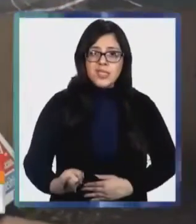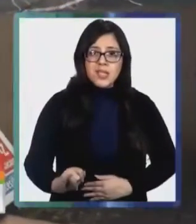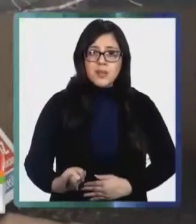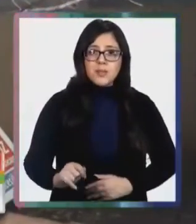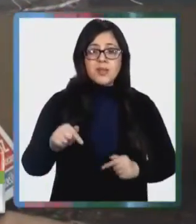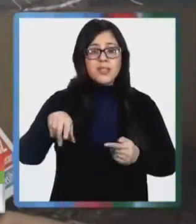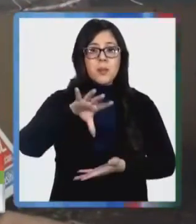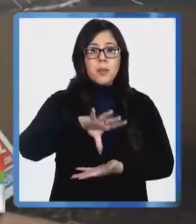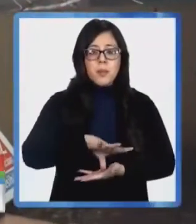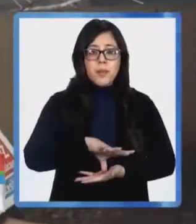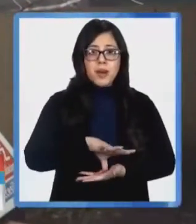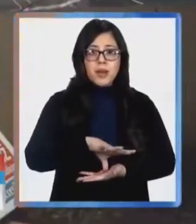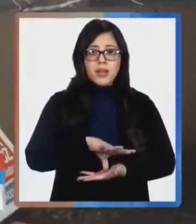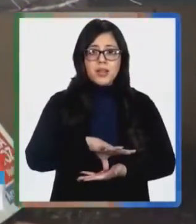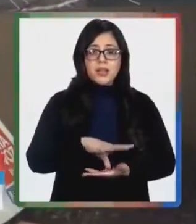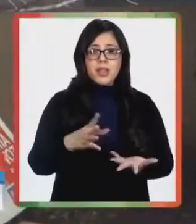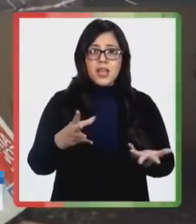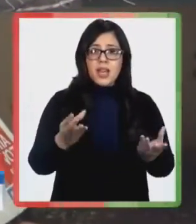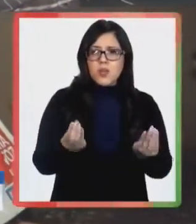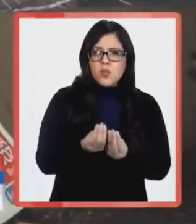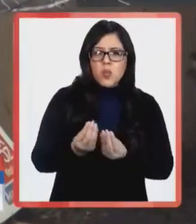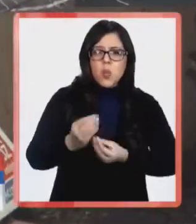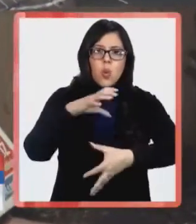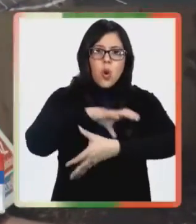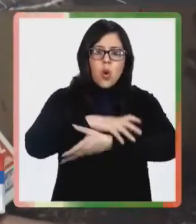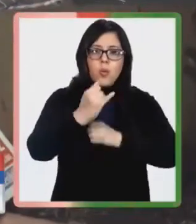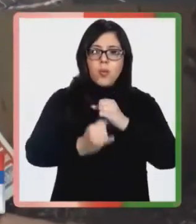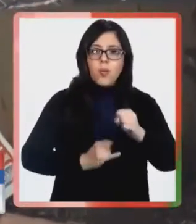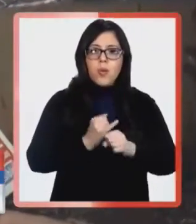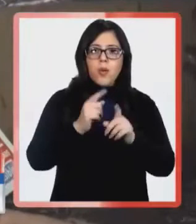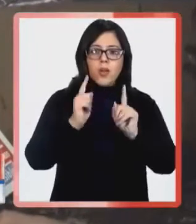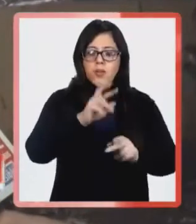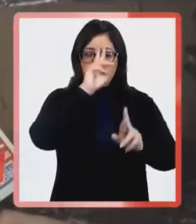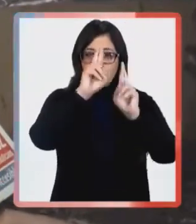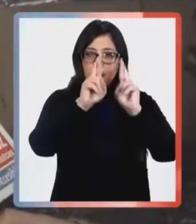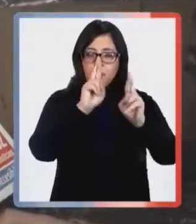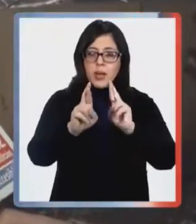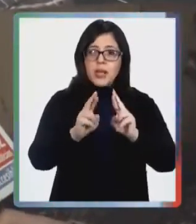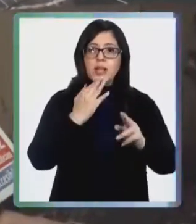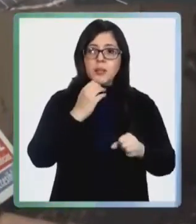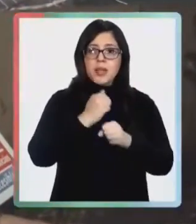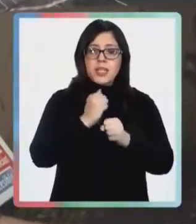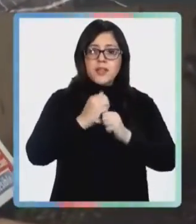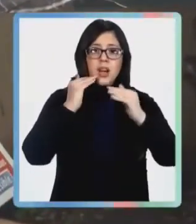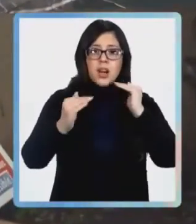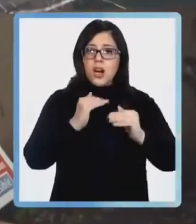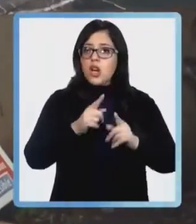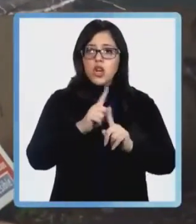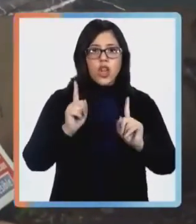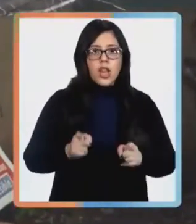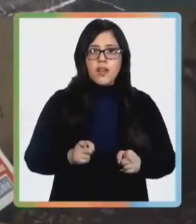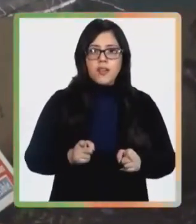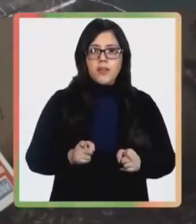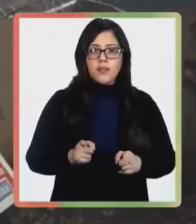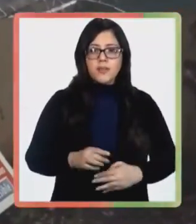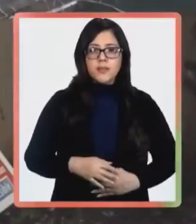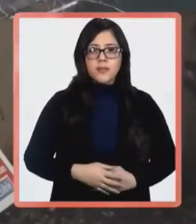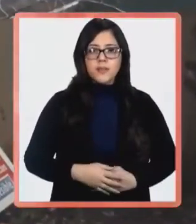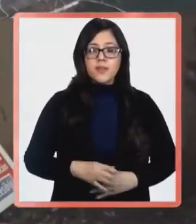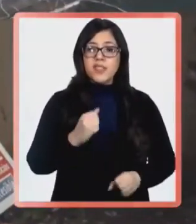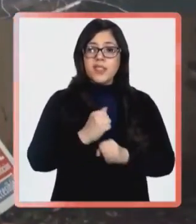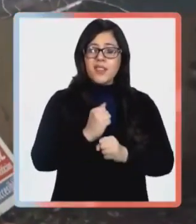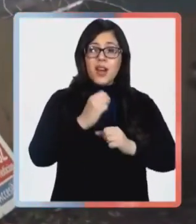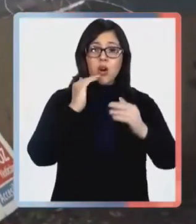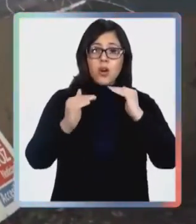protegidos siempre y este país tiene tantos convenios internacionales que deberían respetarse un poquito y el rap infantil no